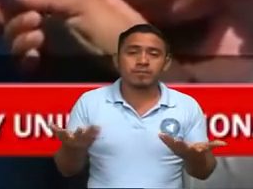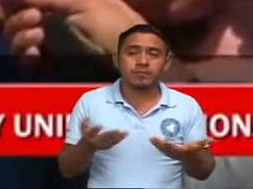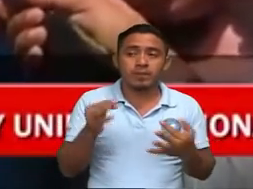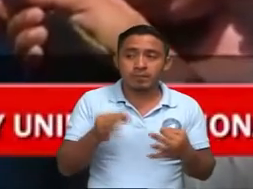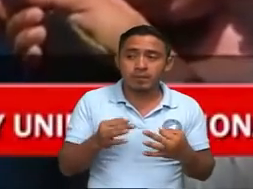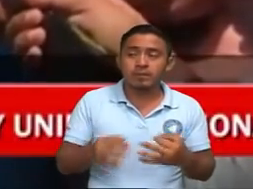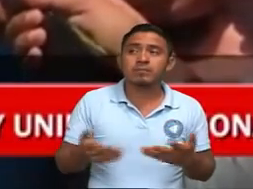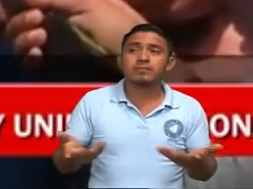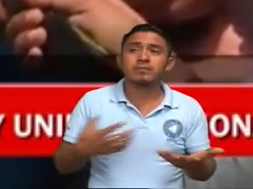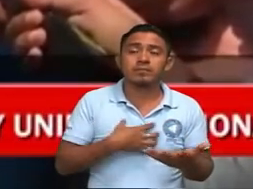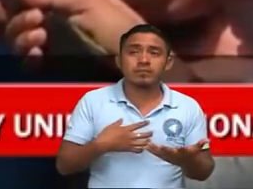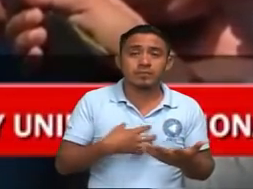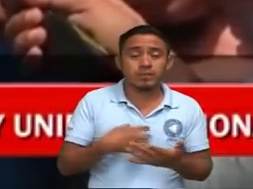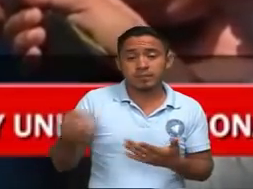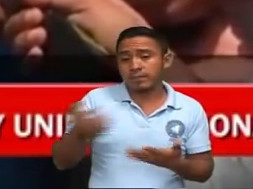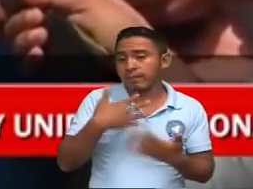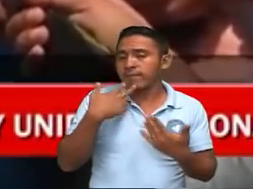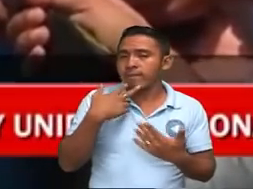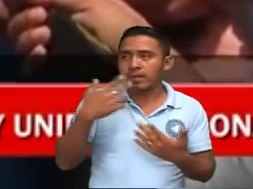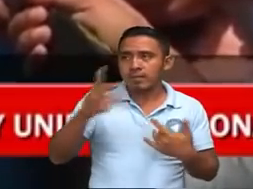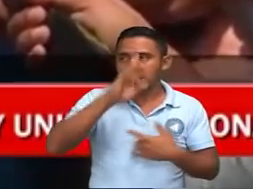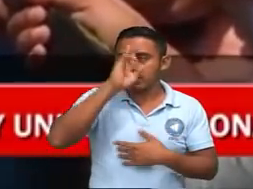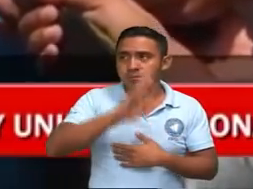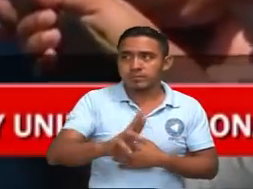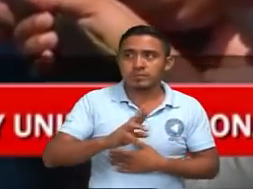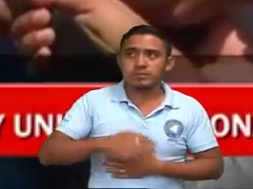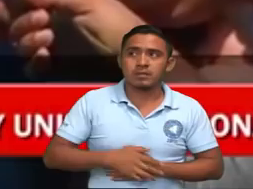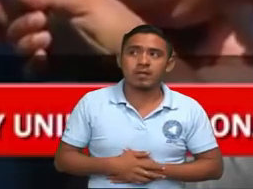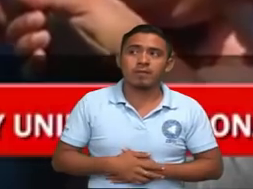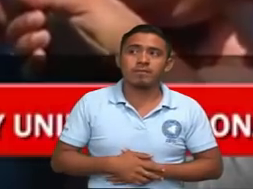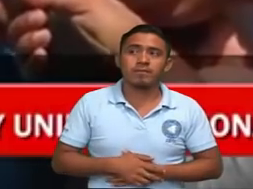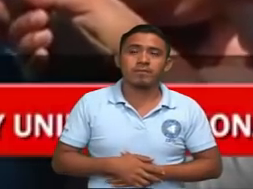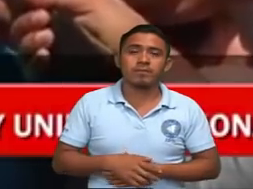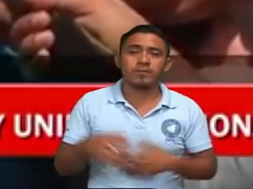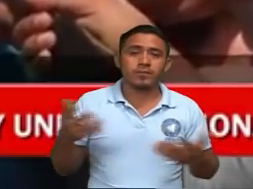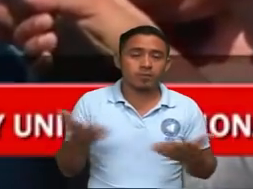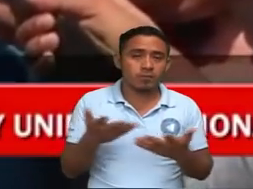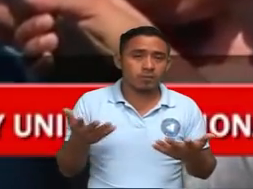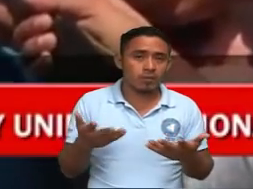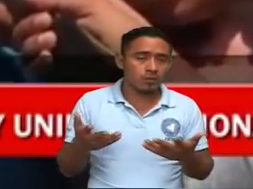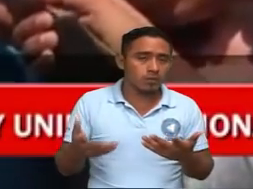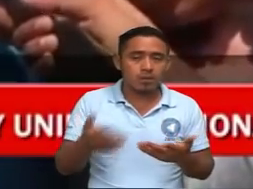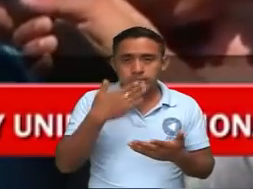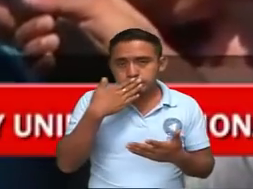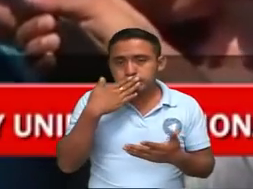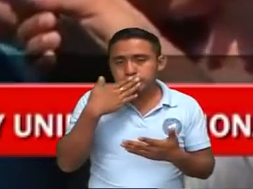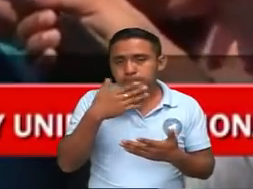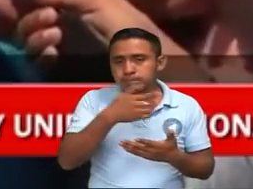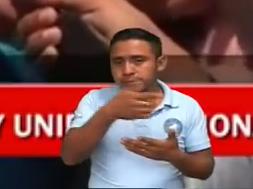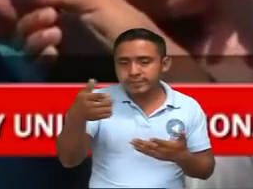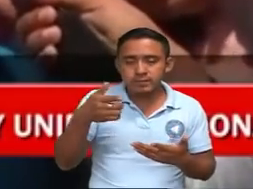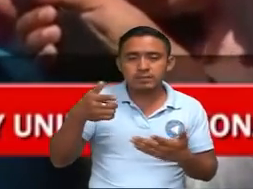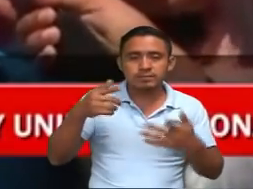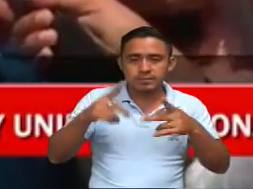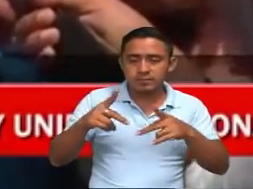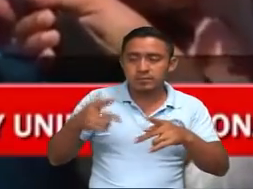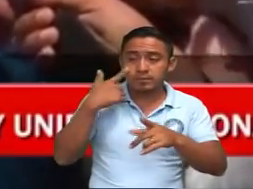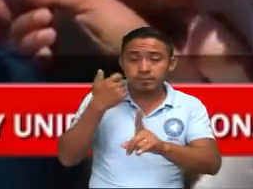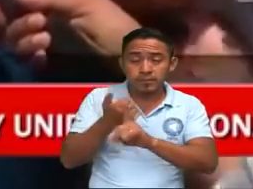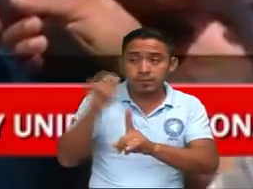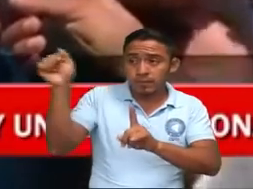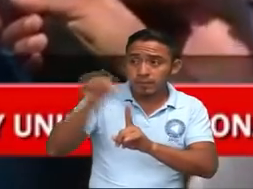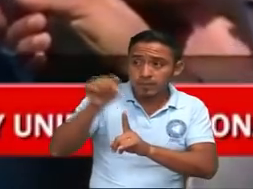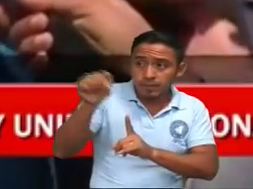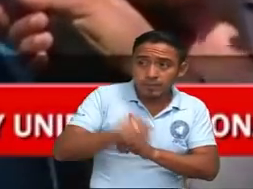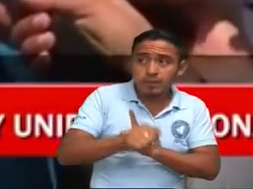Eso demuestra la irresponsabilidad de la otra parte, que se burla no solo de los testigos y garantes